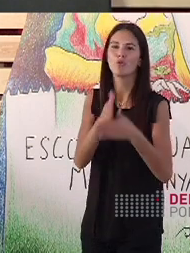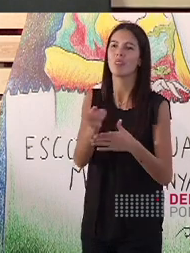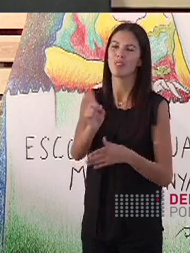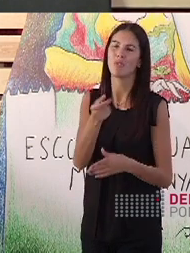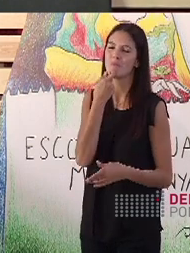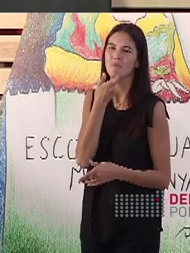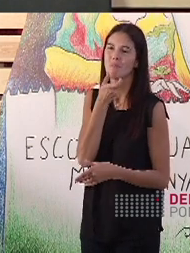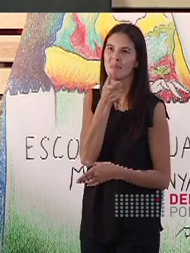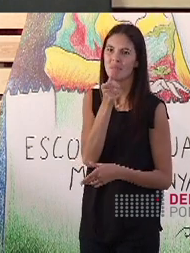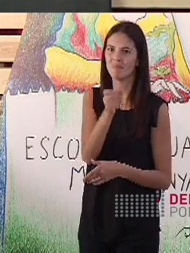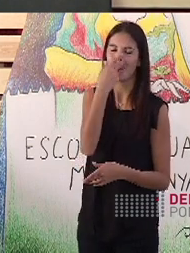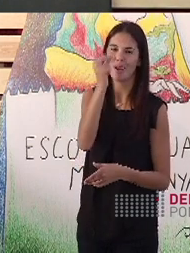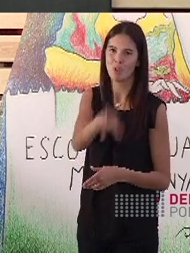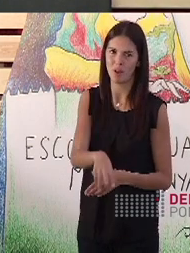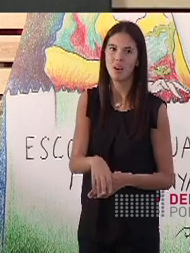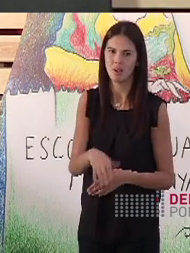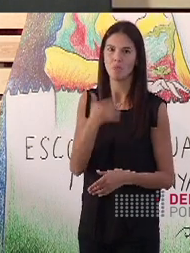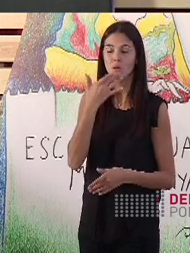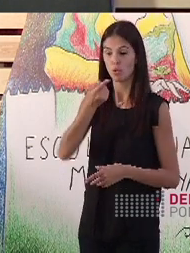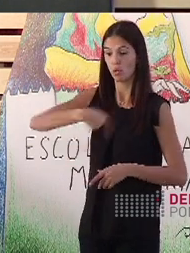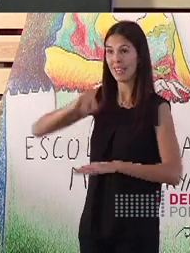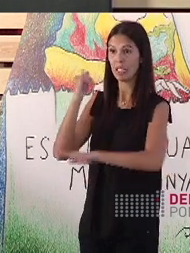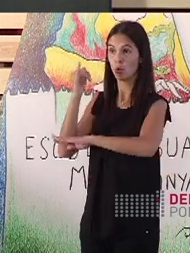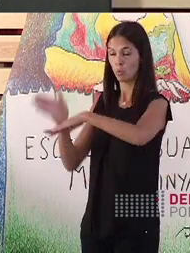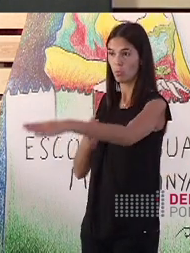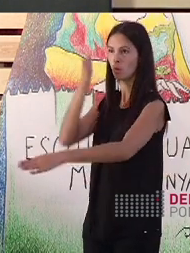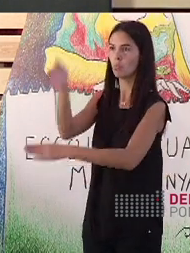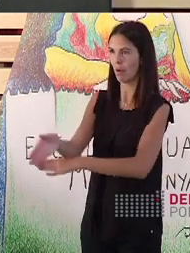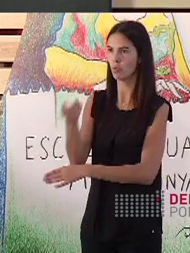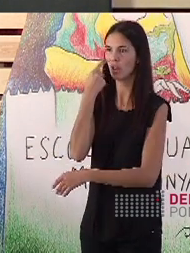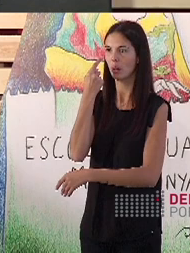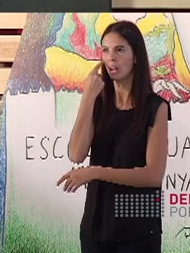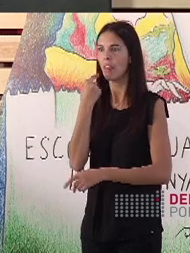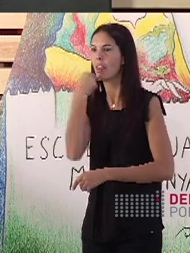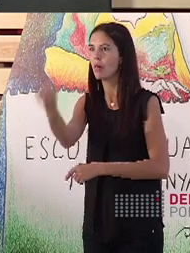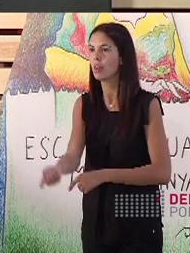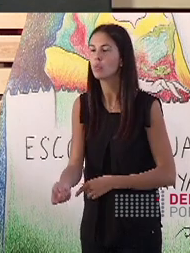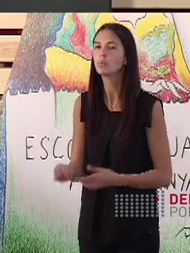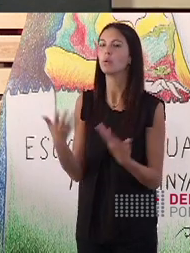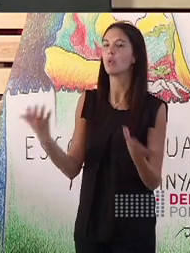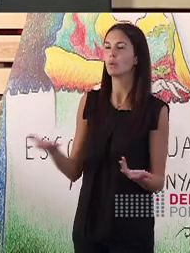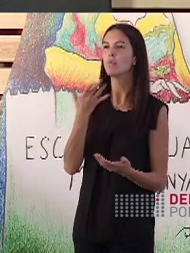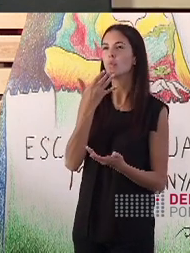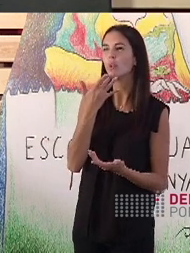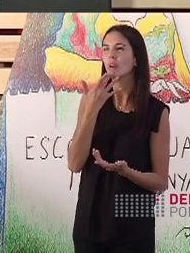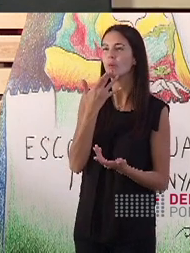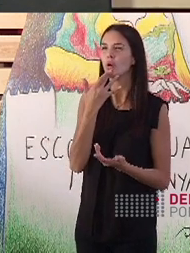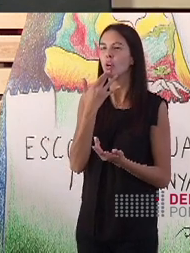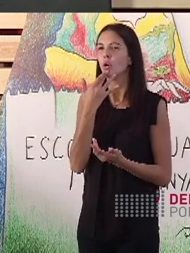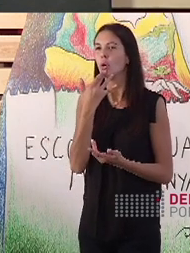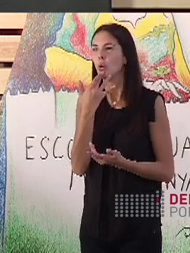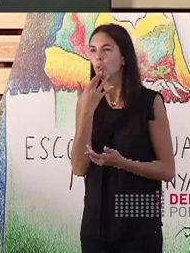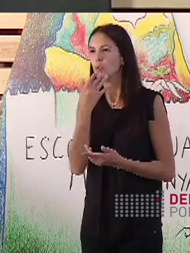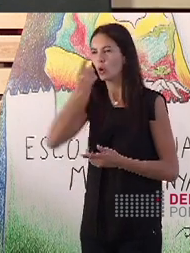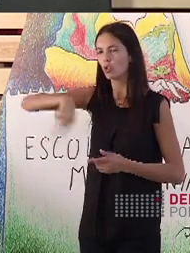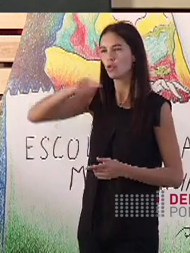ya, cuando vamos a los institutos también les decimos, bueno, a ver, ¿qué tiene que haber, para tantear un poco, qué tiene que haber para